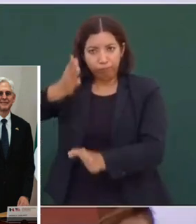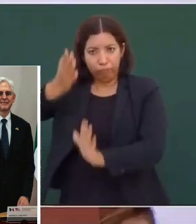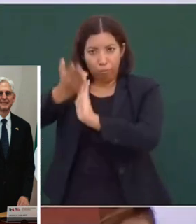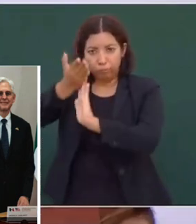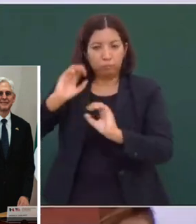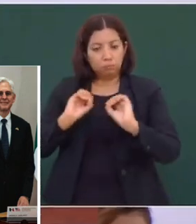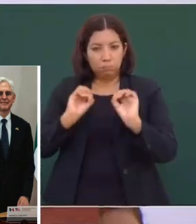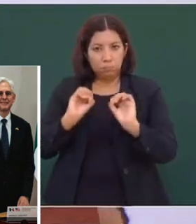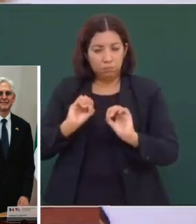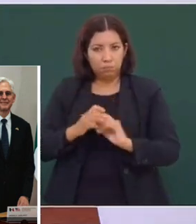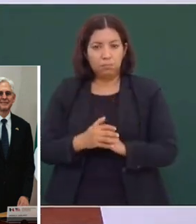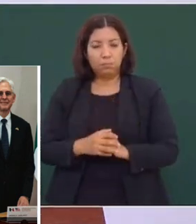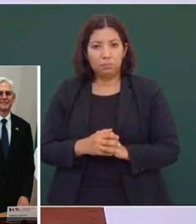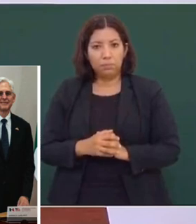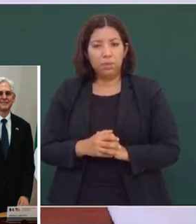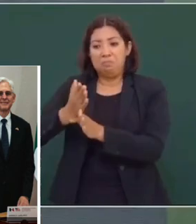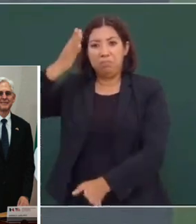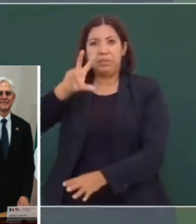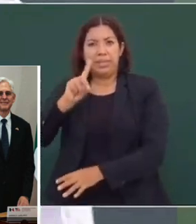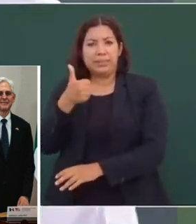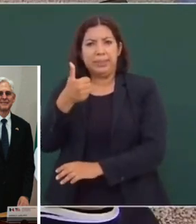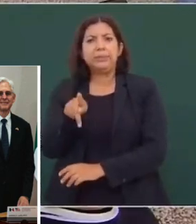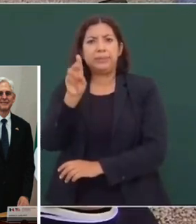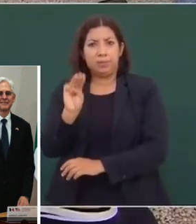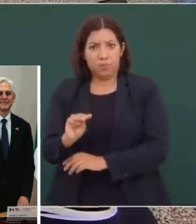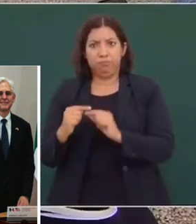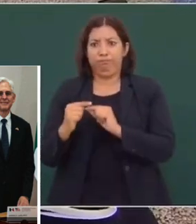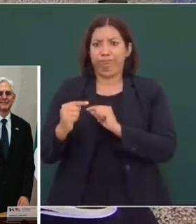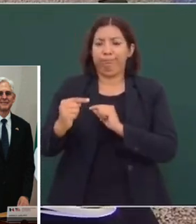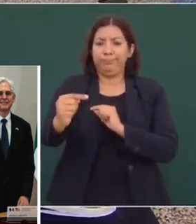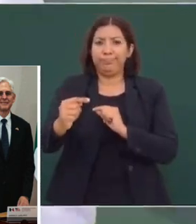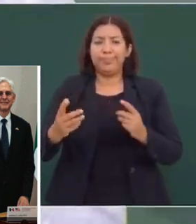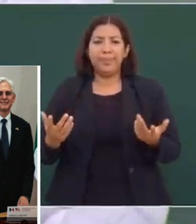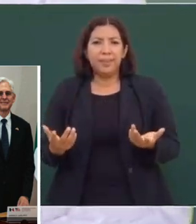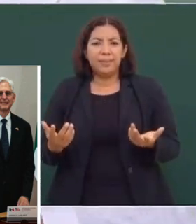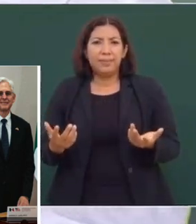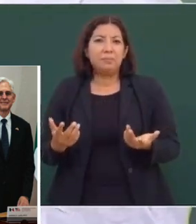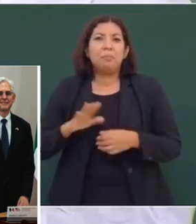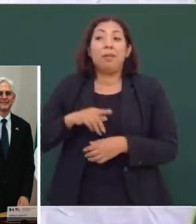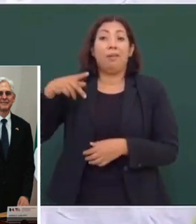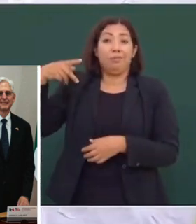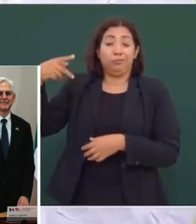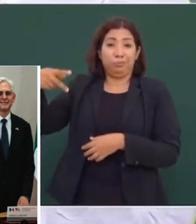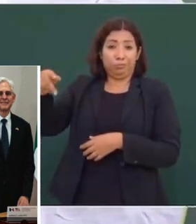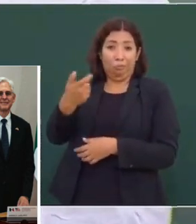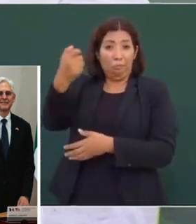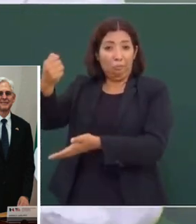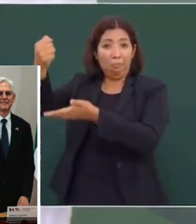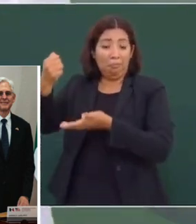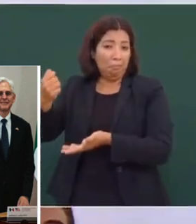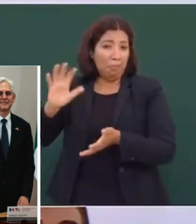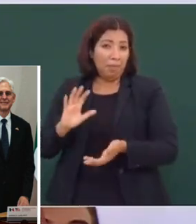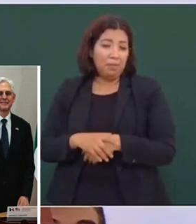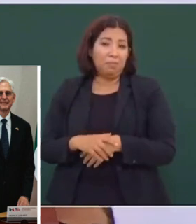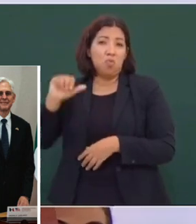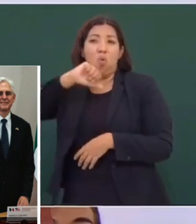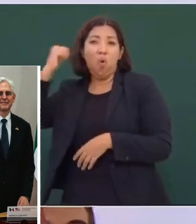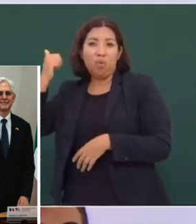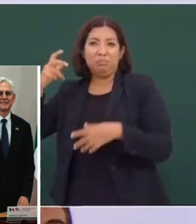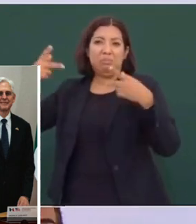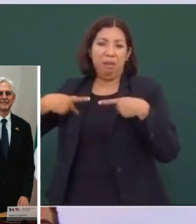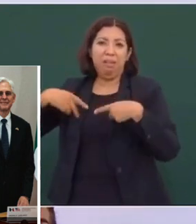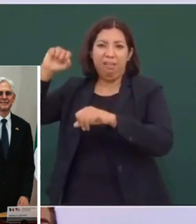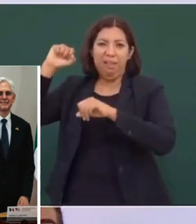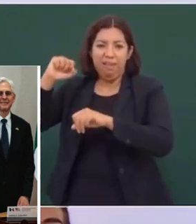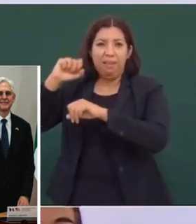aclararon que esto de construir 36 kilómetros es por una autorización que tienen en el presupuesto, y como tienen una oposición, les están exigiendo que construyan